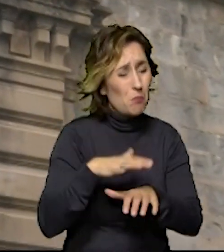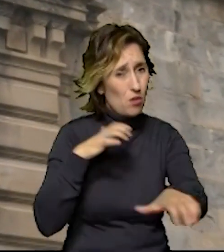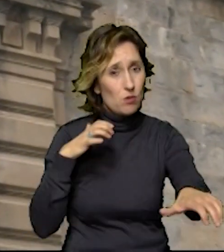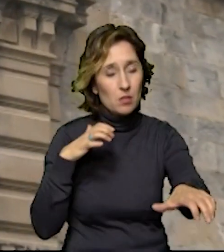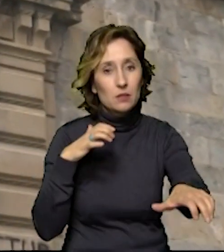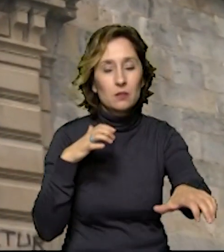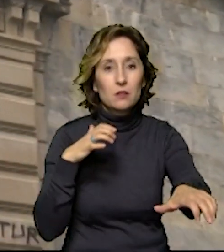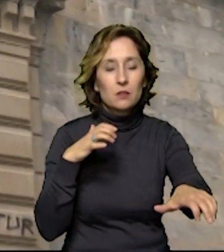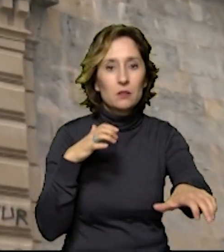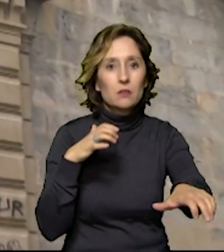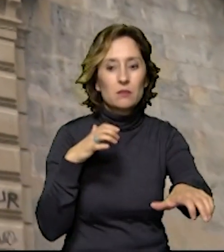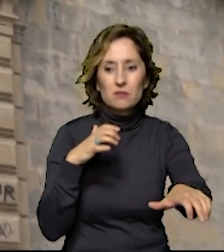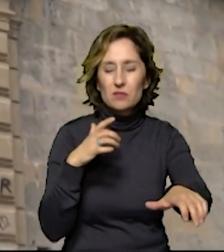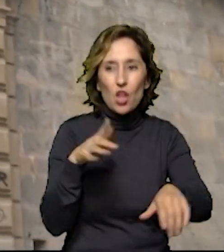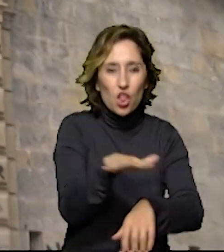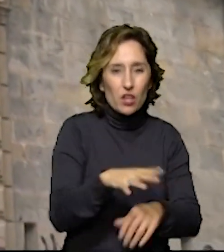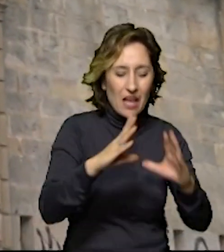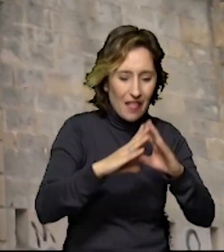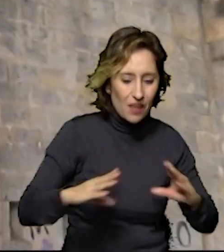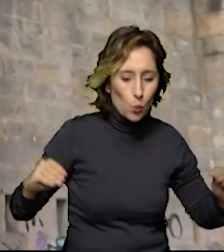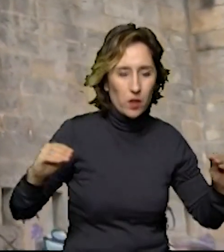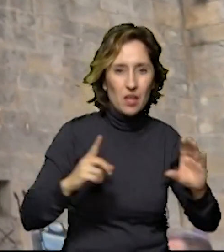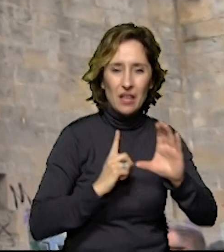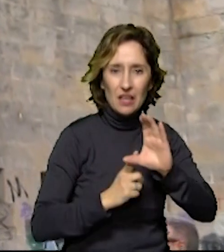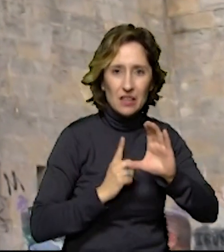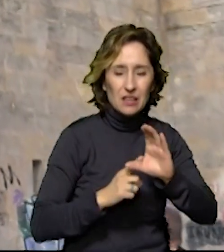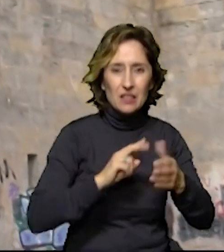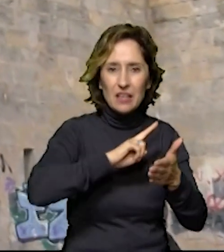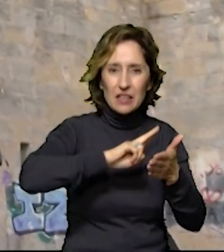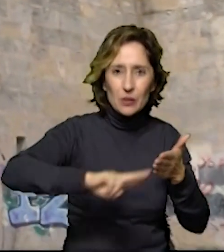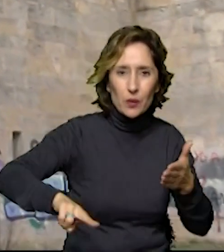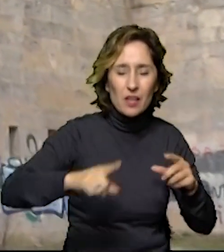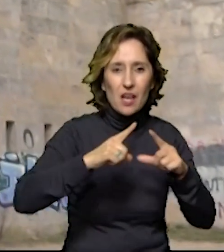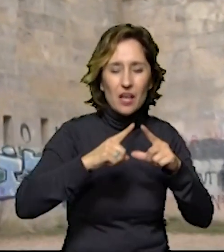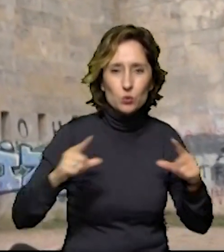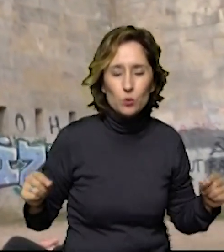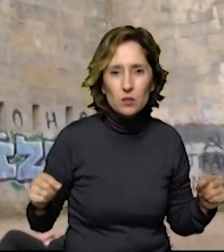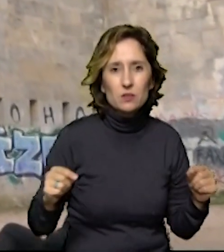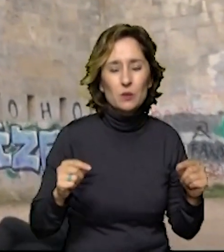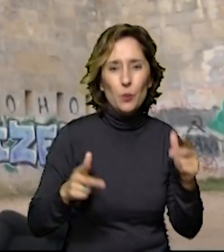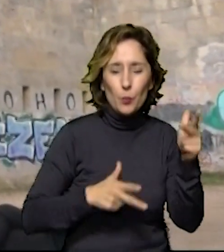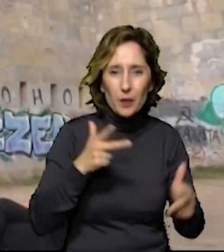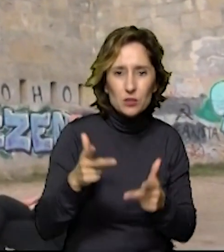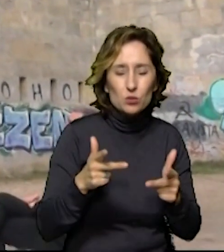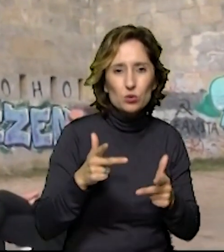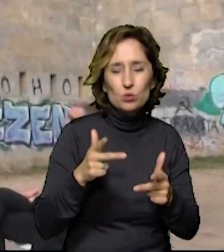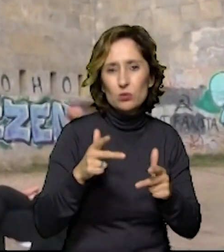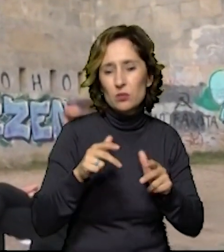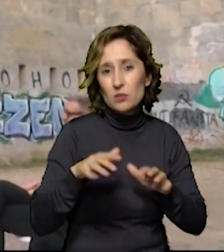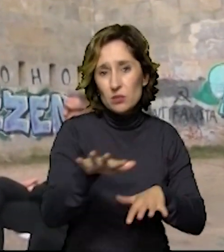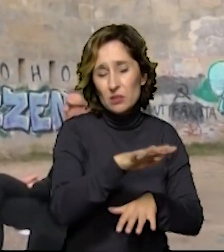mayoría y que eran andaluces, extremeños, gallegos, asturianos, vascos,